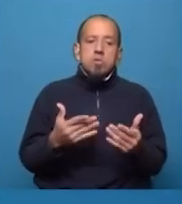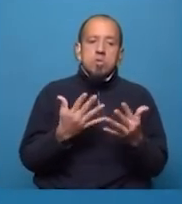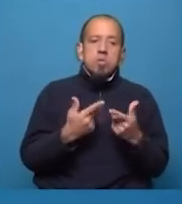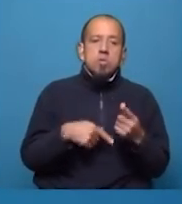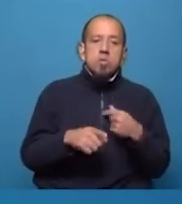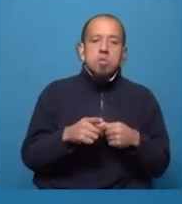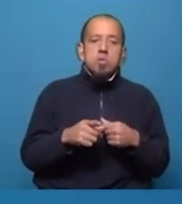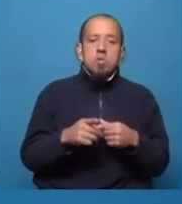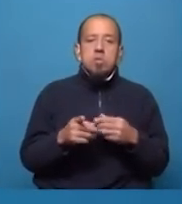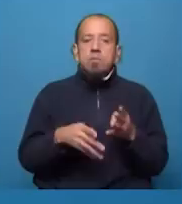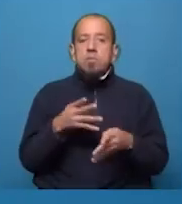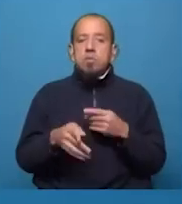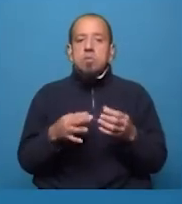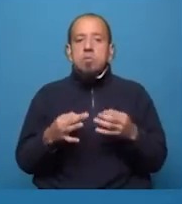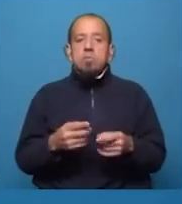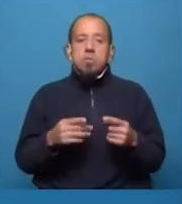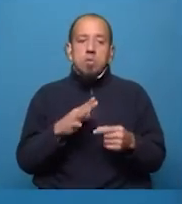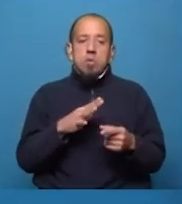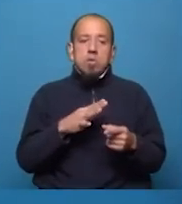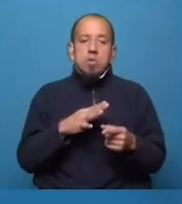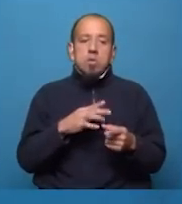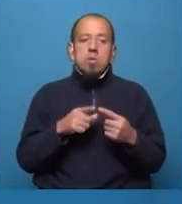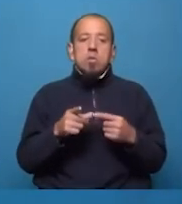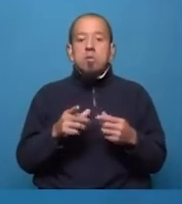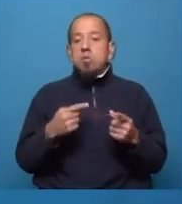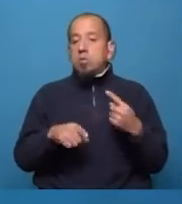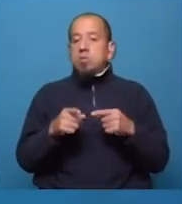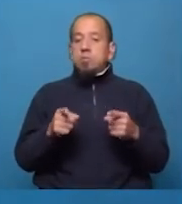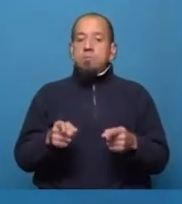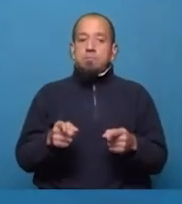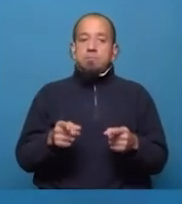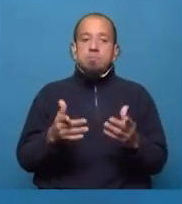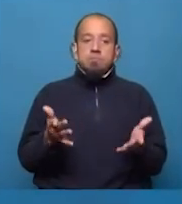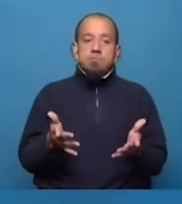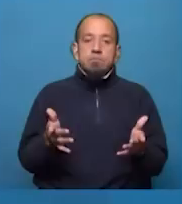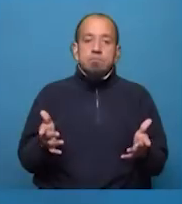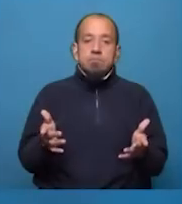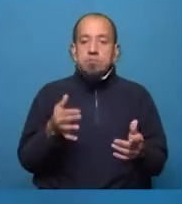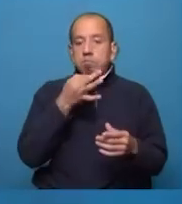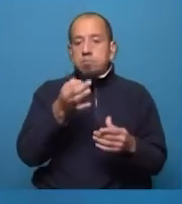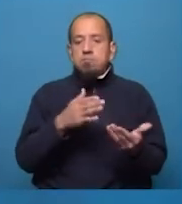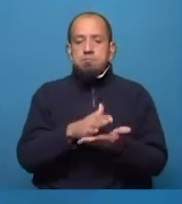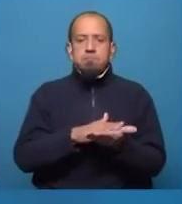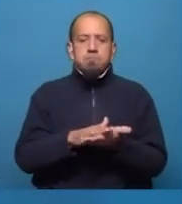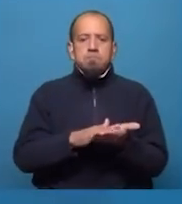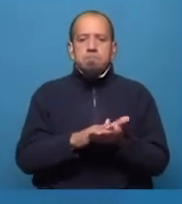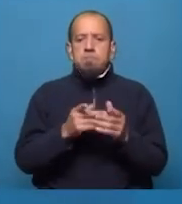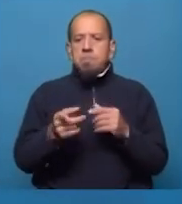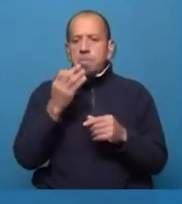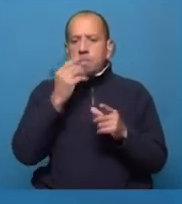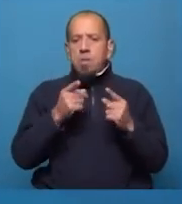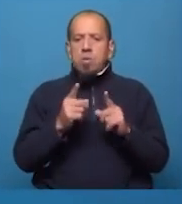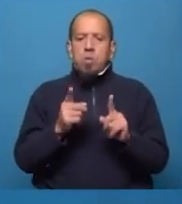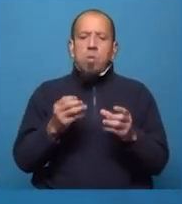órganos que no funcionan muy bien pero que para algo están entonces que esos organismos no se hayan expedido este no me parece Bueno